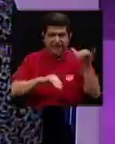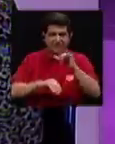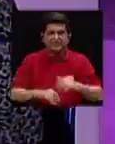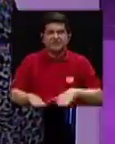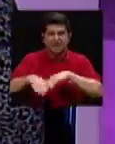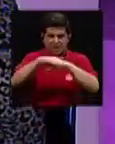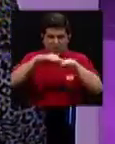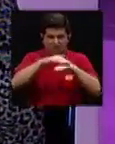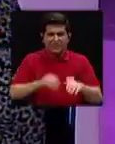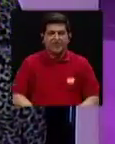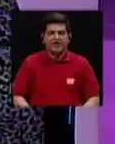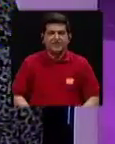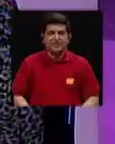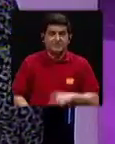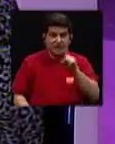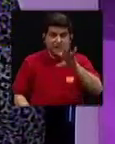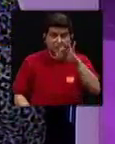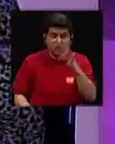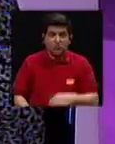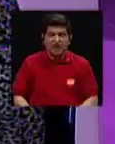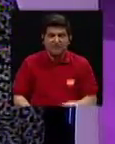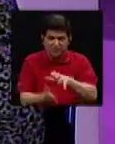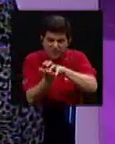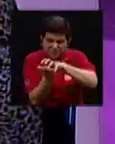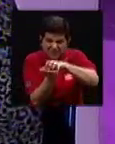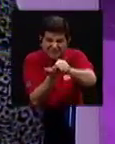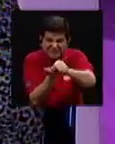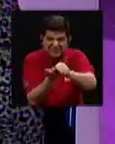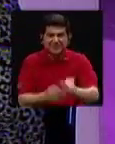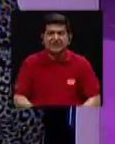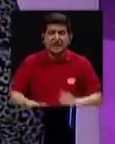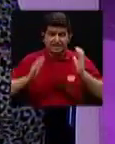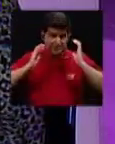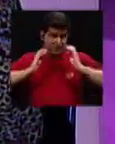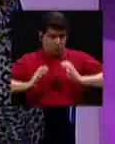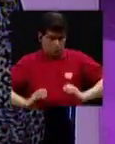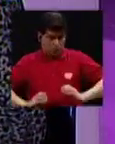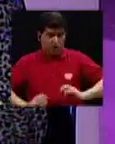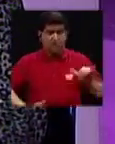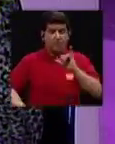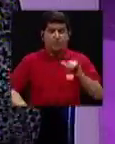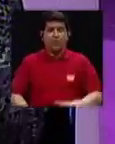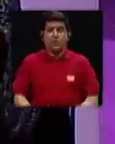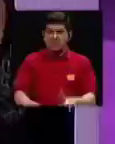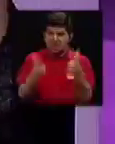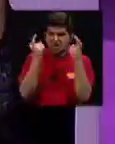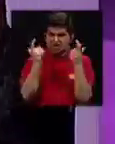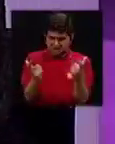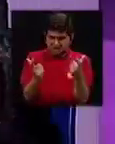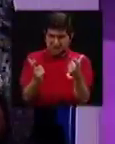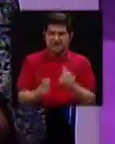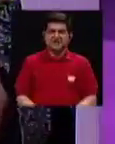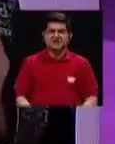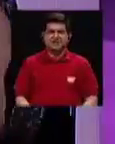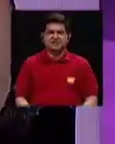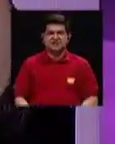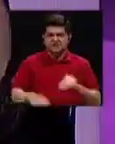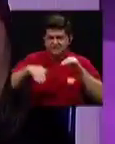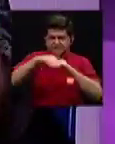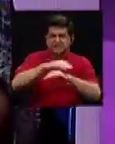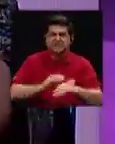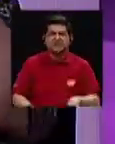tiene la misma raíz no el rap es una forma de rapiña y la rapiña es de los cuerpos y de y de las